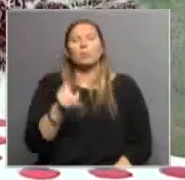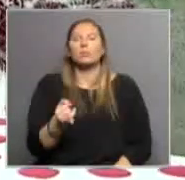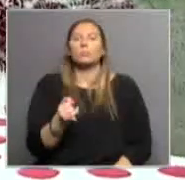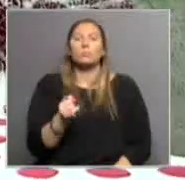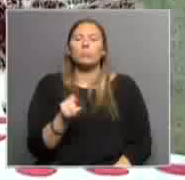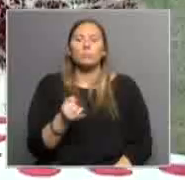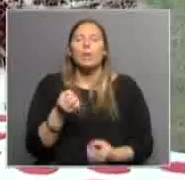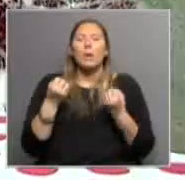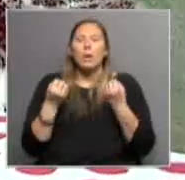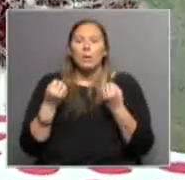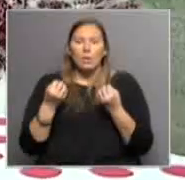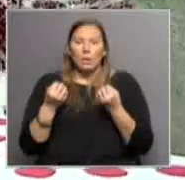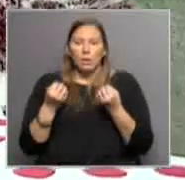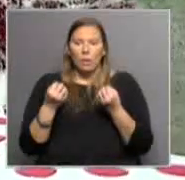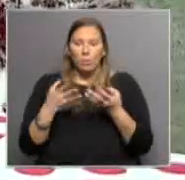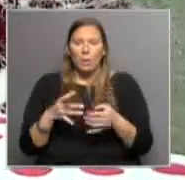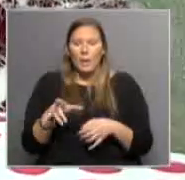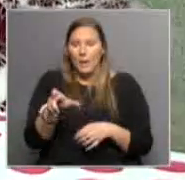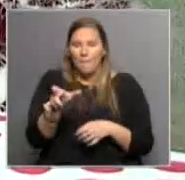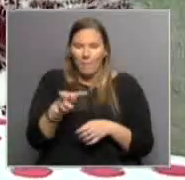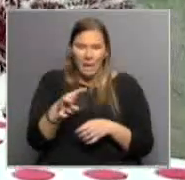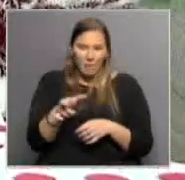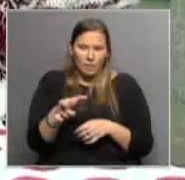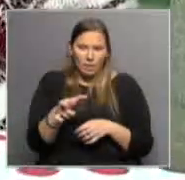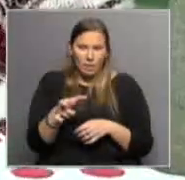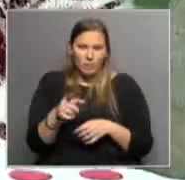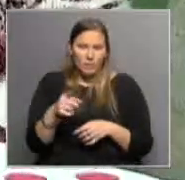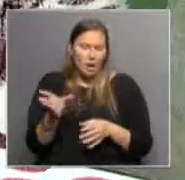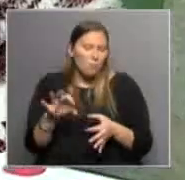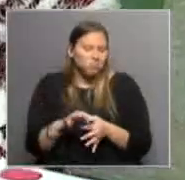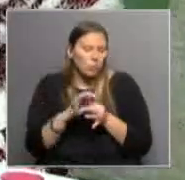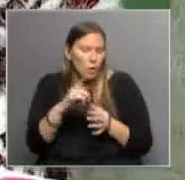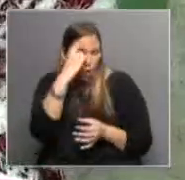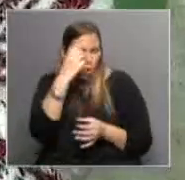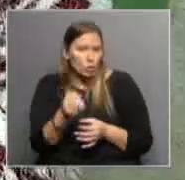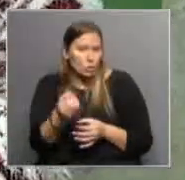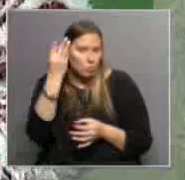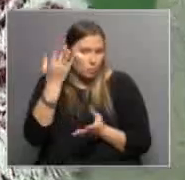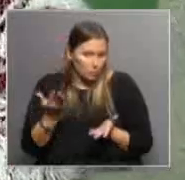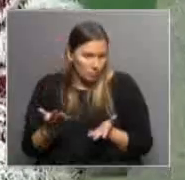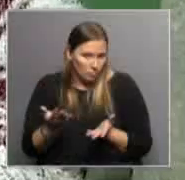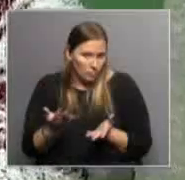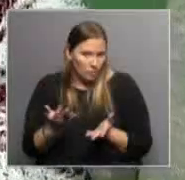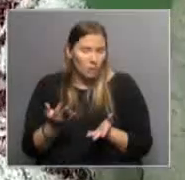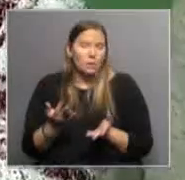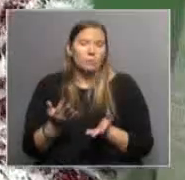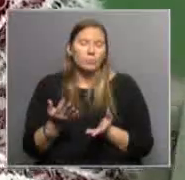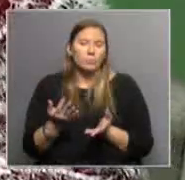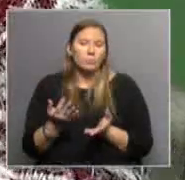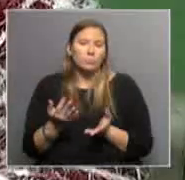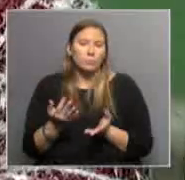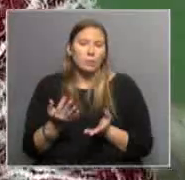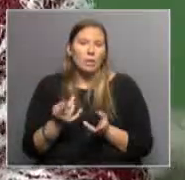muy importante porque las palabras entrañan conceptos y el proceso,